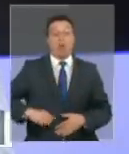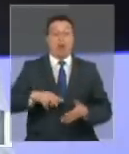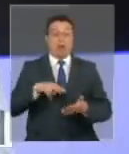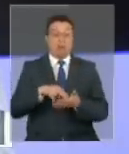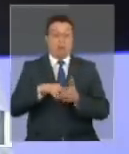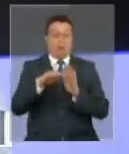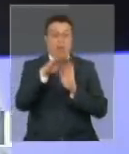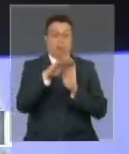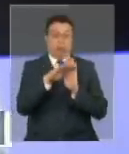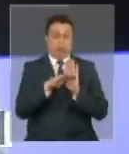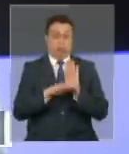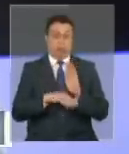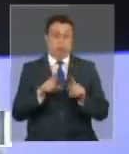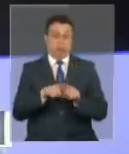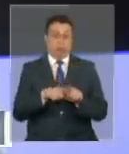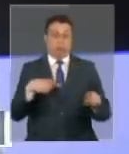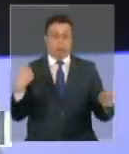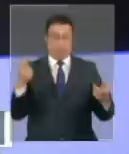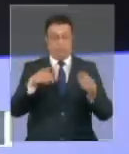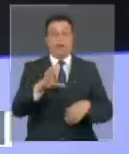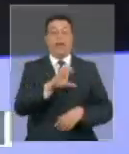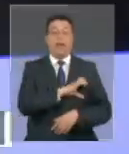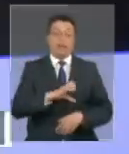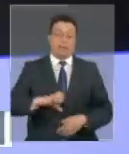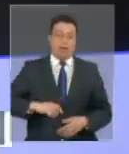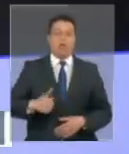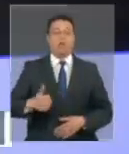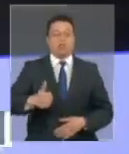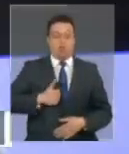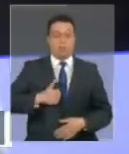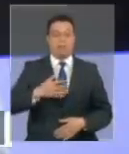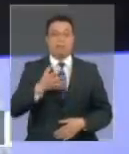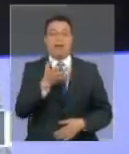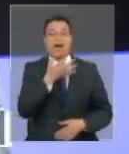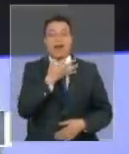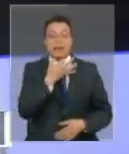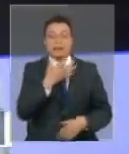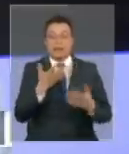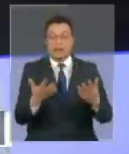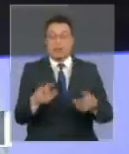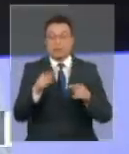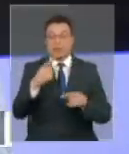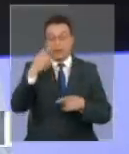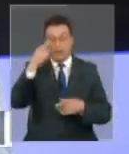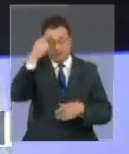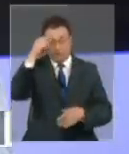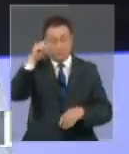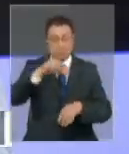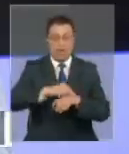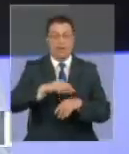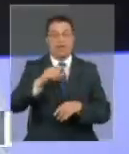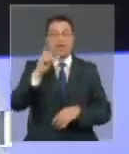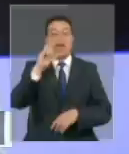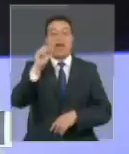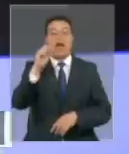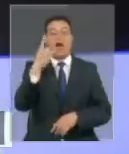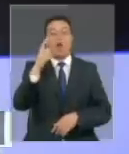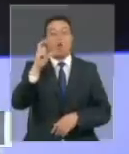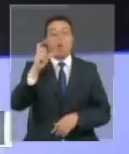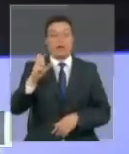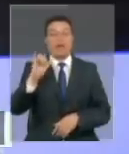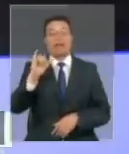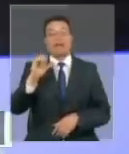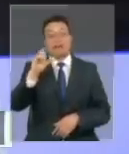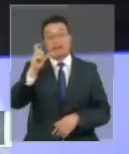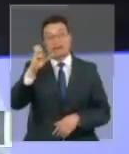operaciones que están en lista de espera, y que el Estado cumpla con la garantía, con las enfermedades GES, con las enfermedades AUGE, y que